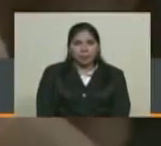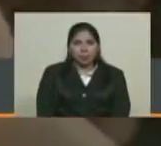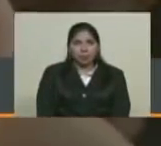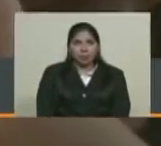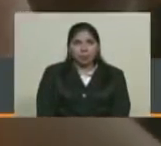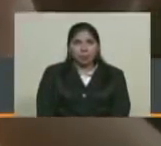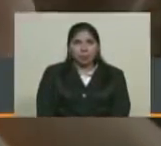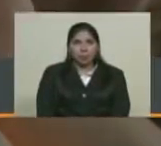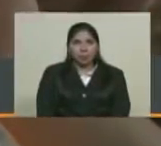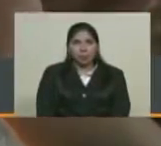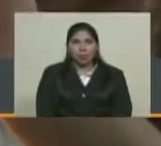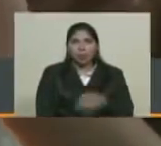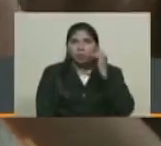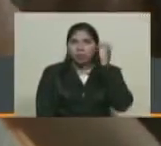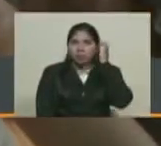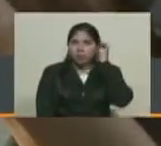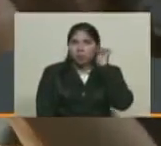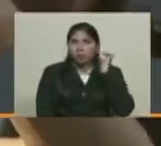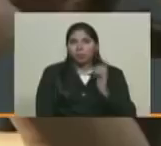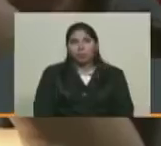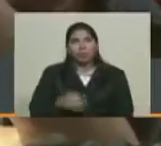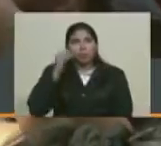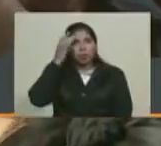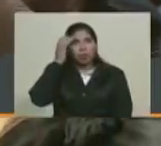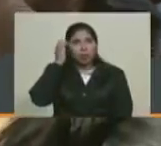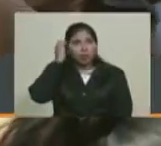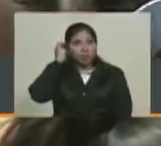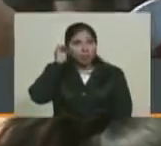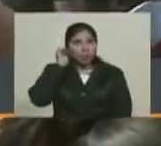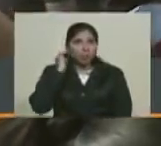Desde ya le hago un llamado.